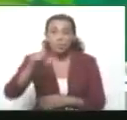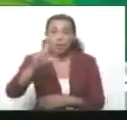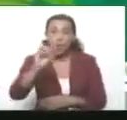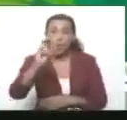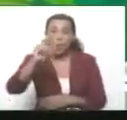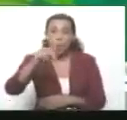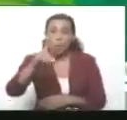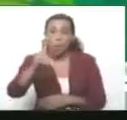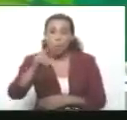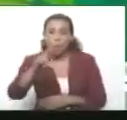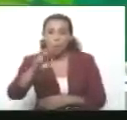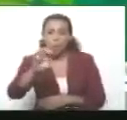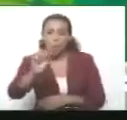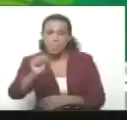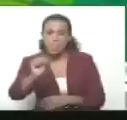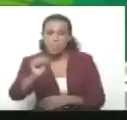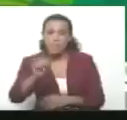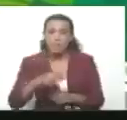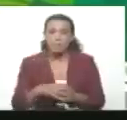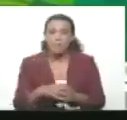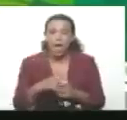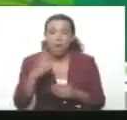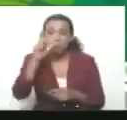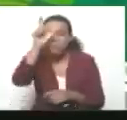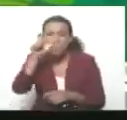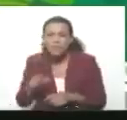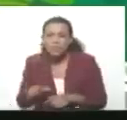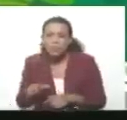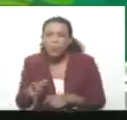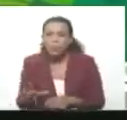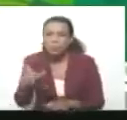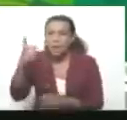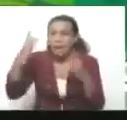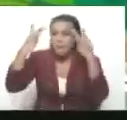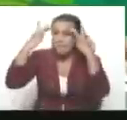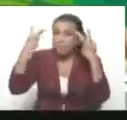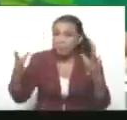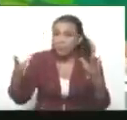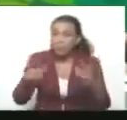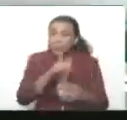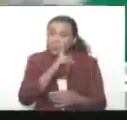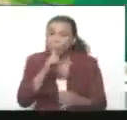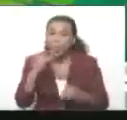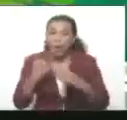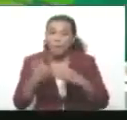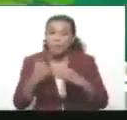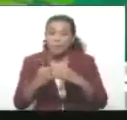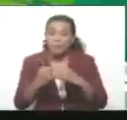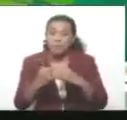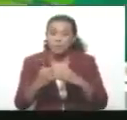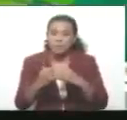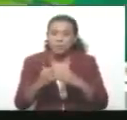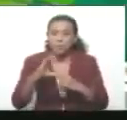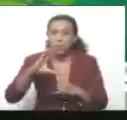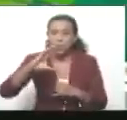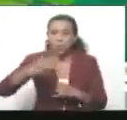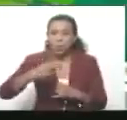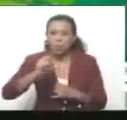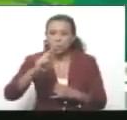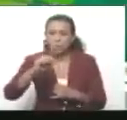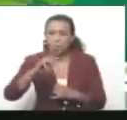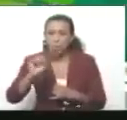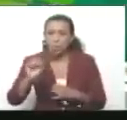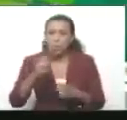nombra a un científico de apellido chombul que